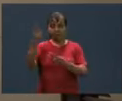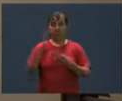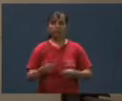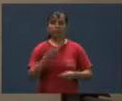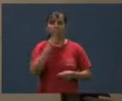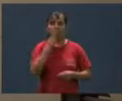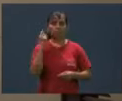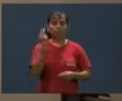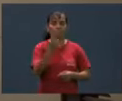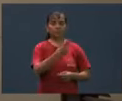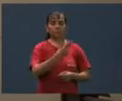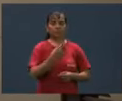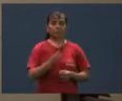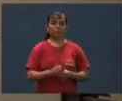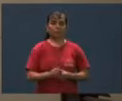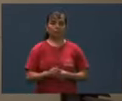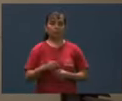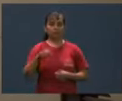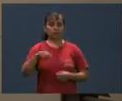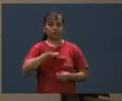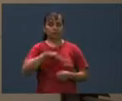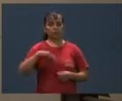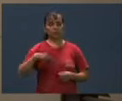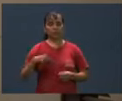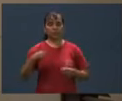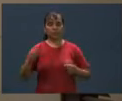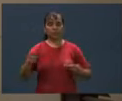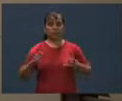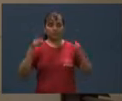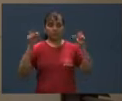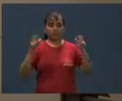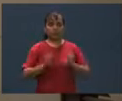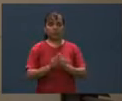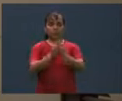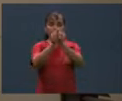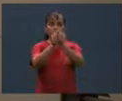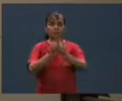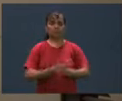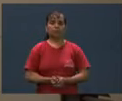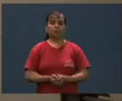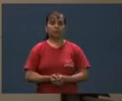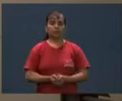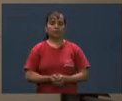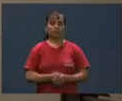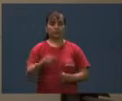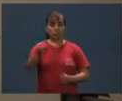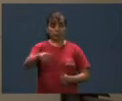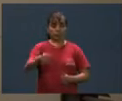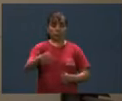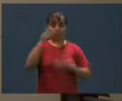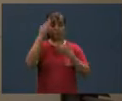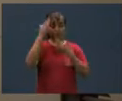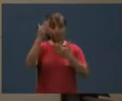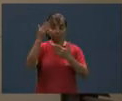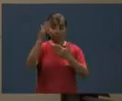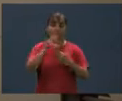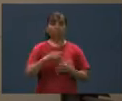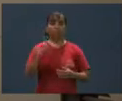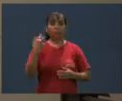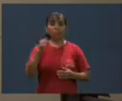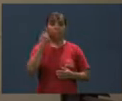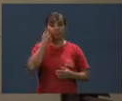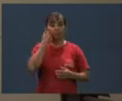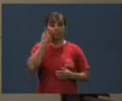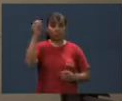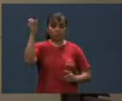Bienvenidas, hermanas y hermanos, a nuestra celebración eucarística. Hoy damos gracias por la salud